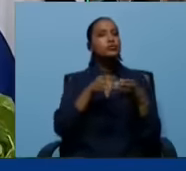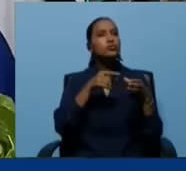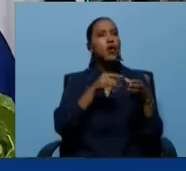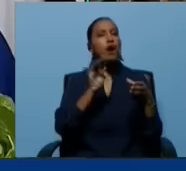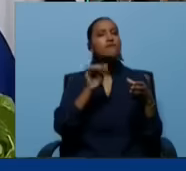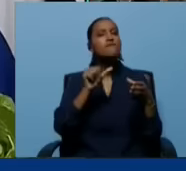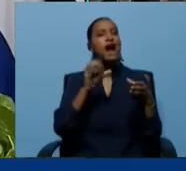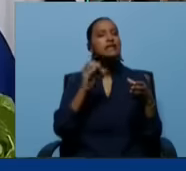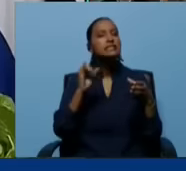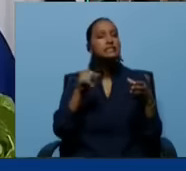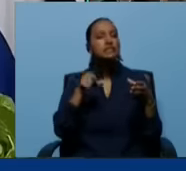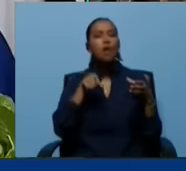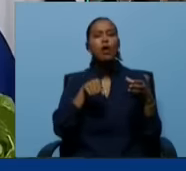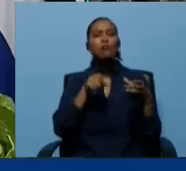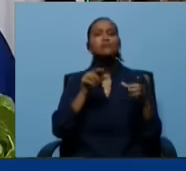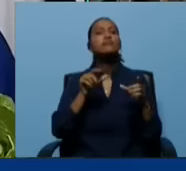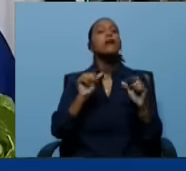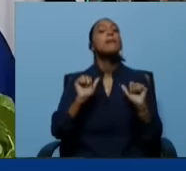se